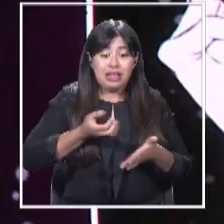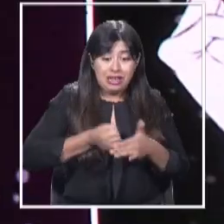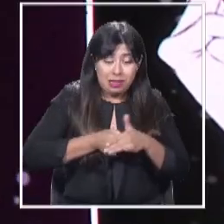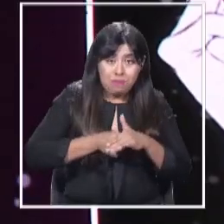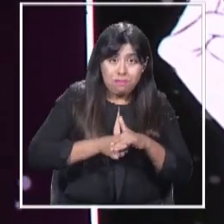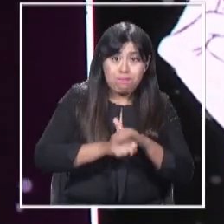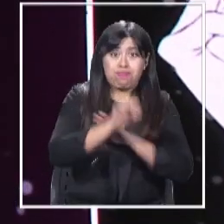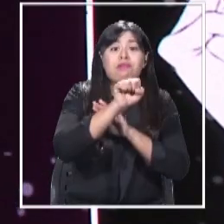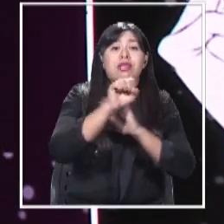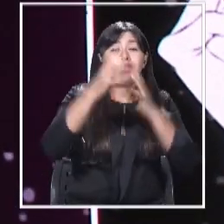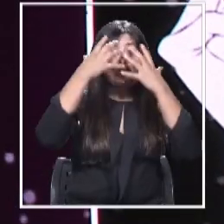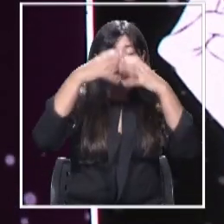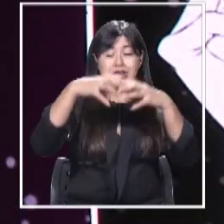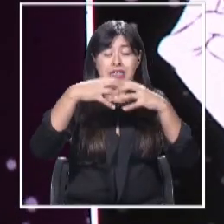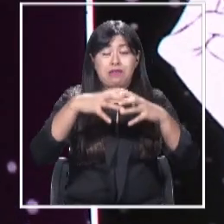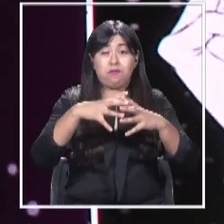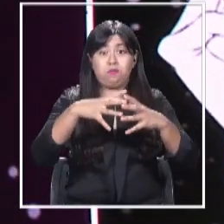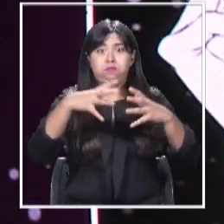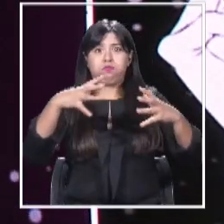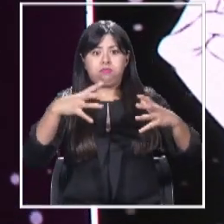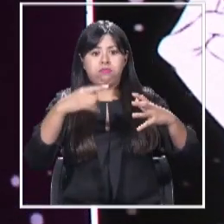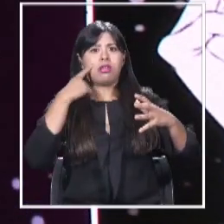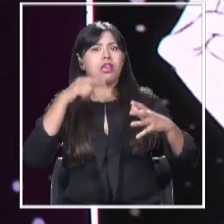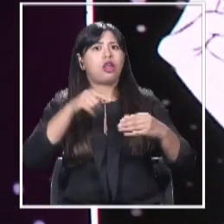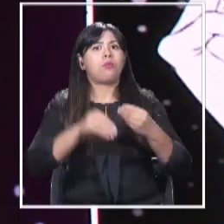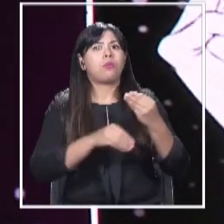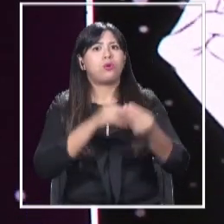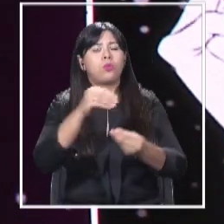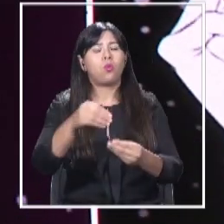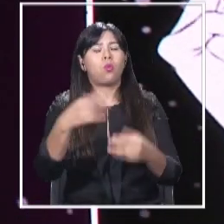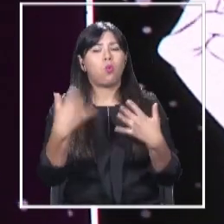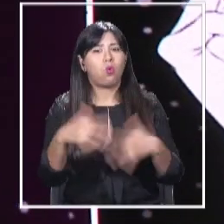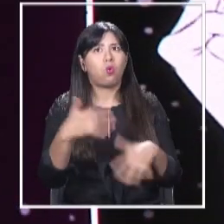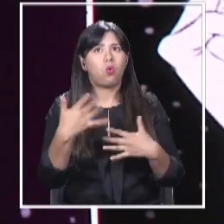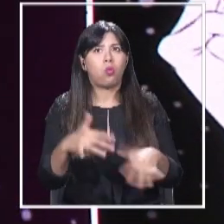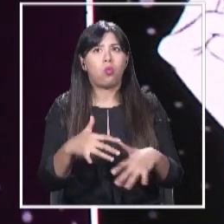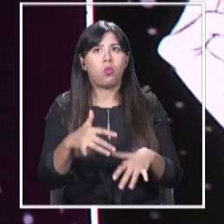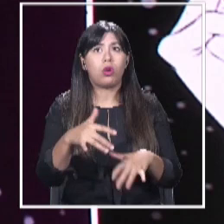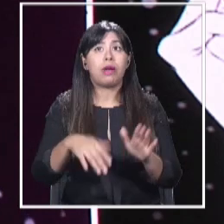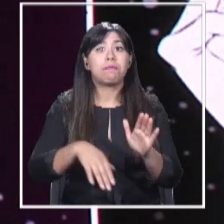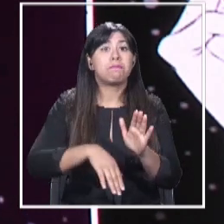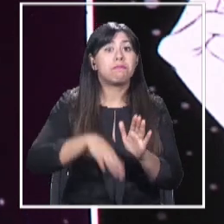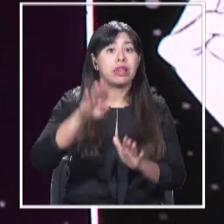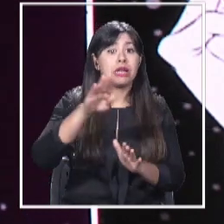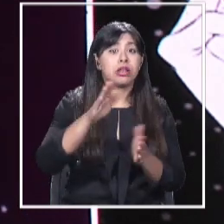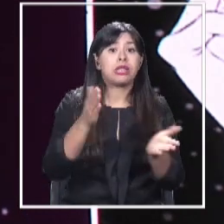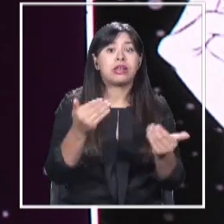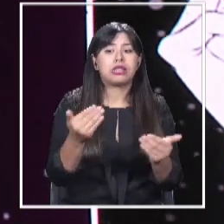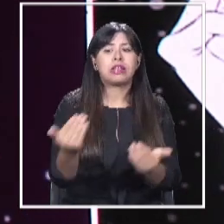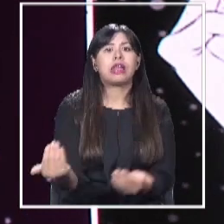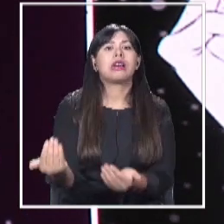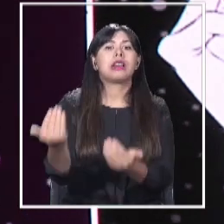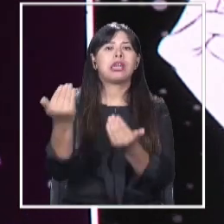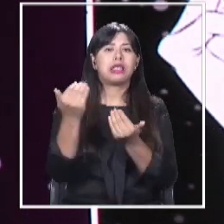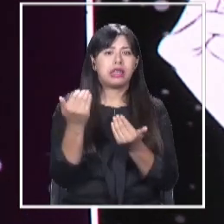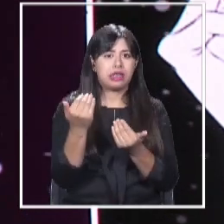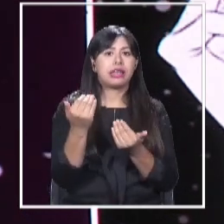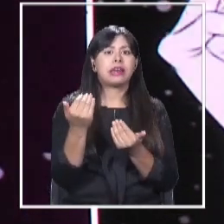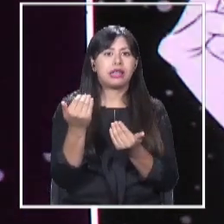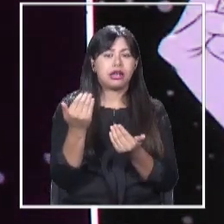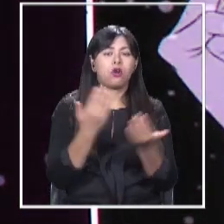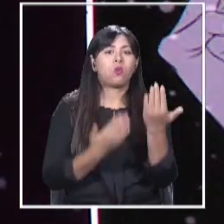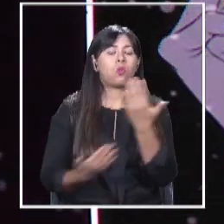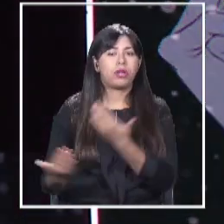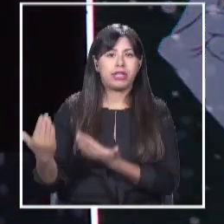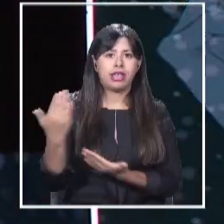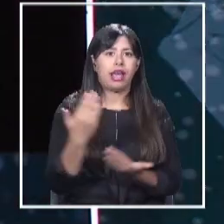con un cerebro tan grande, se ha convertido en un proceso problemático en el que realmente la mayoría de las veces necesitamos asistencia y